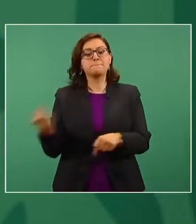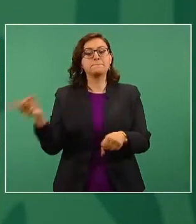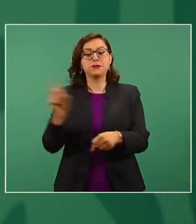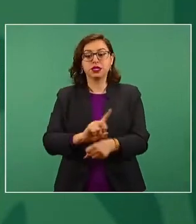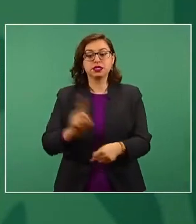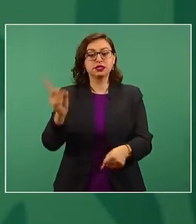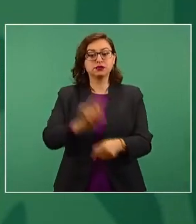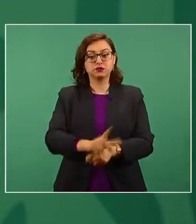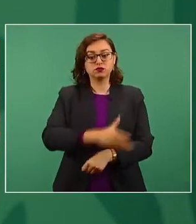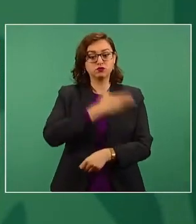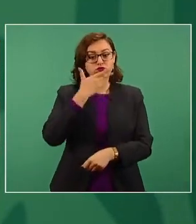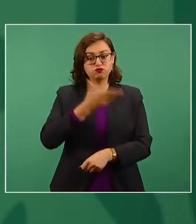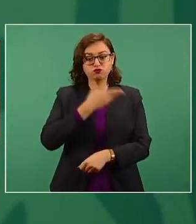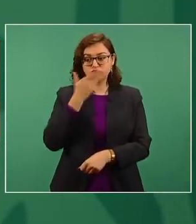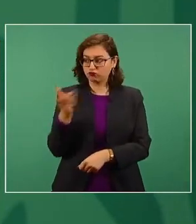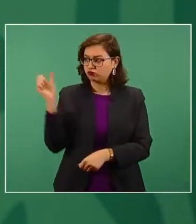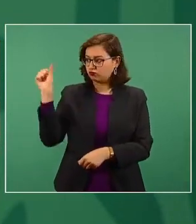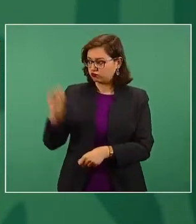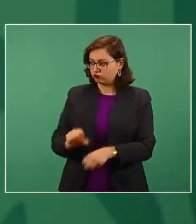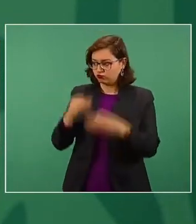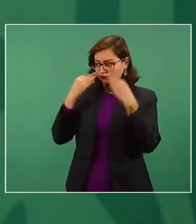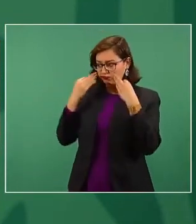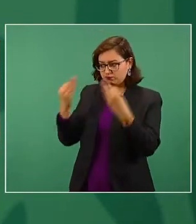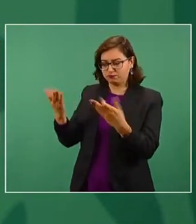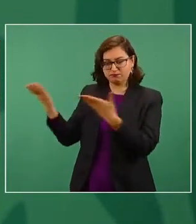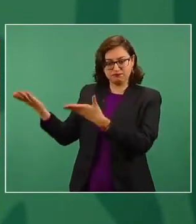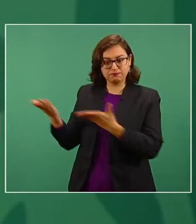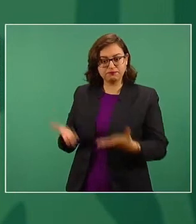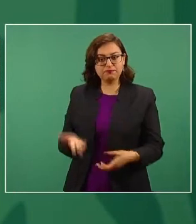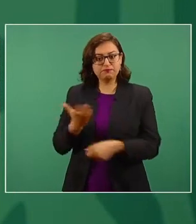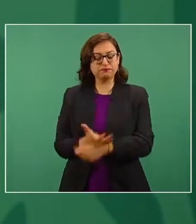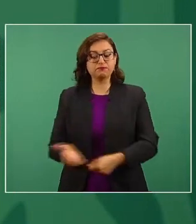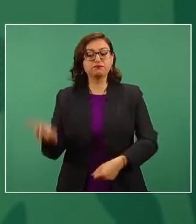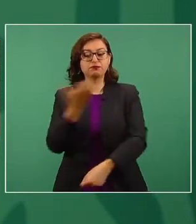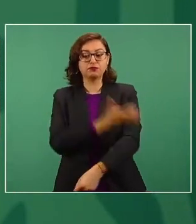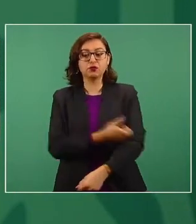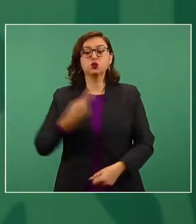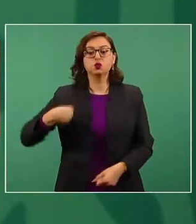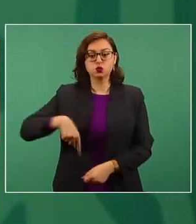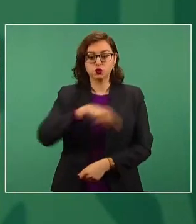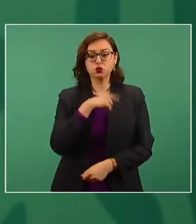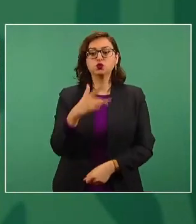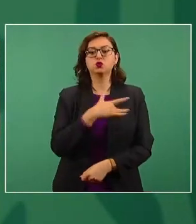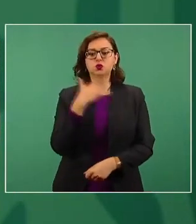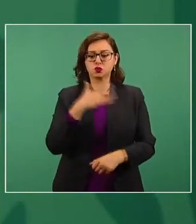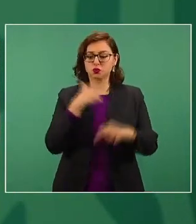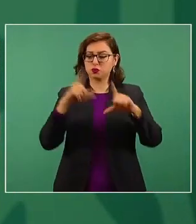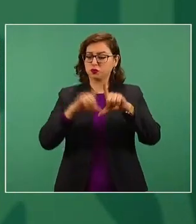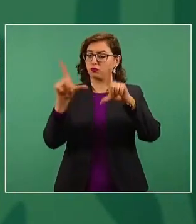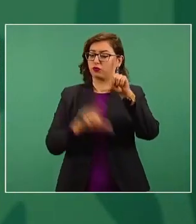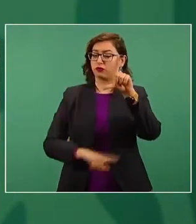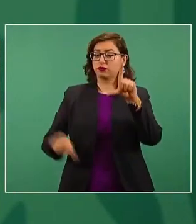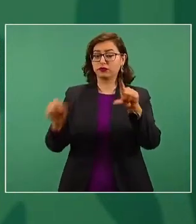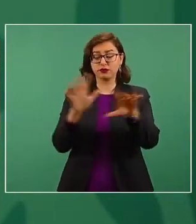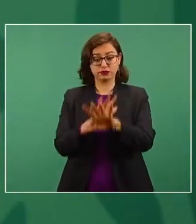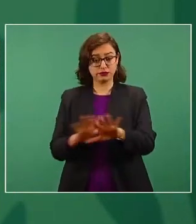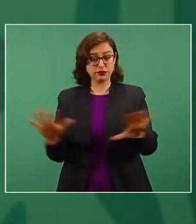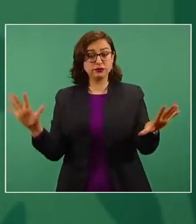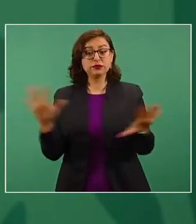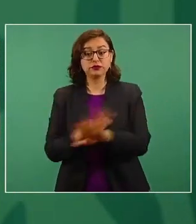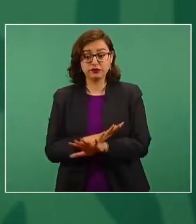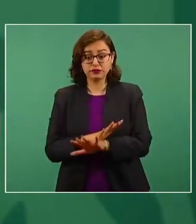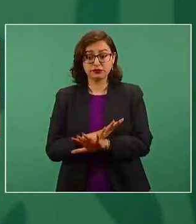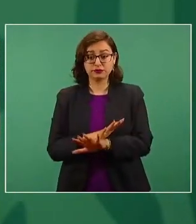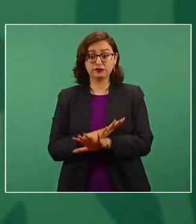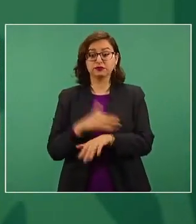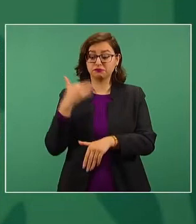nos acompañan. Tenemos la convicción de que la transformación nacional que está en